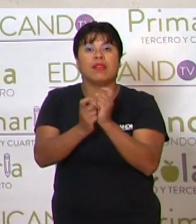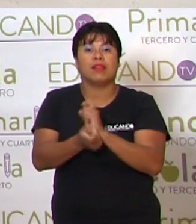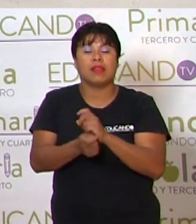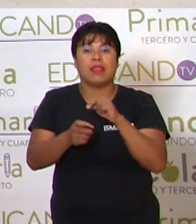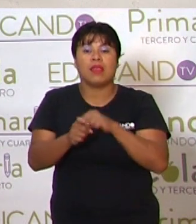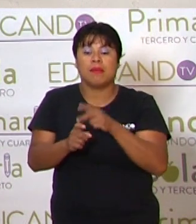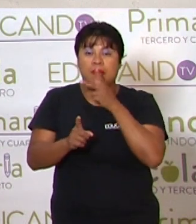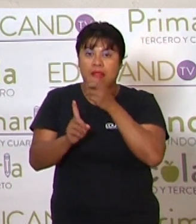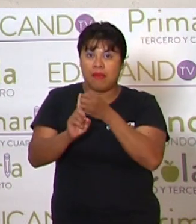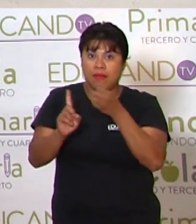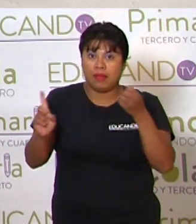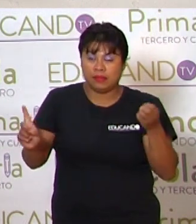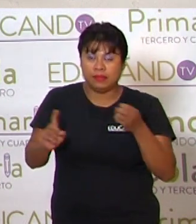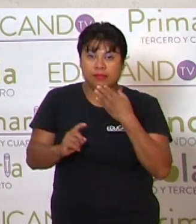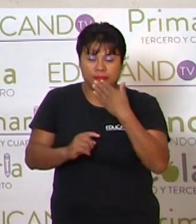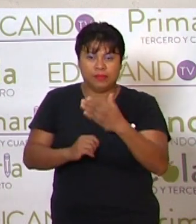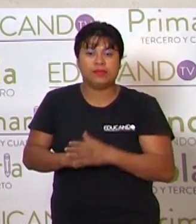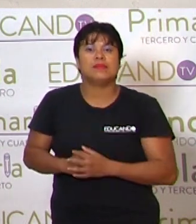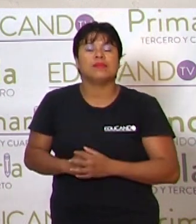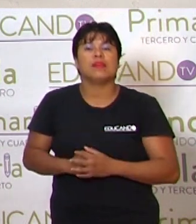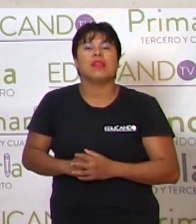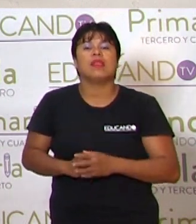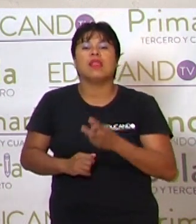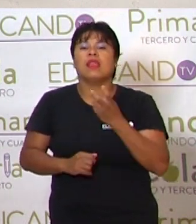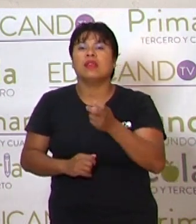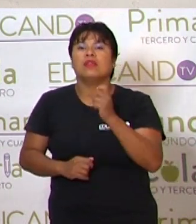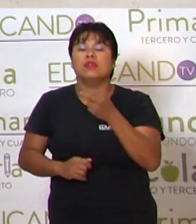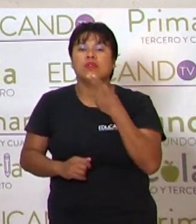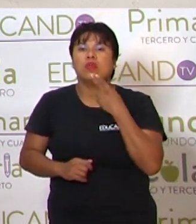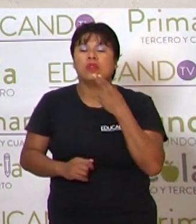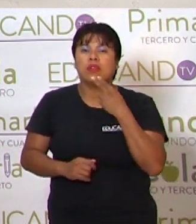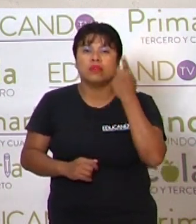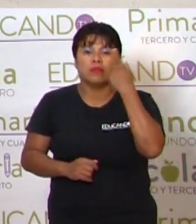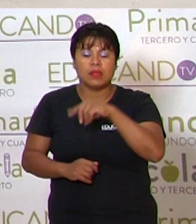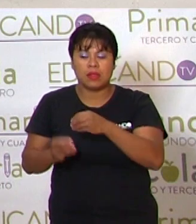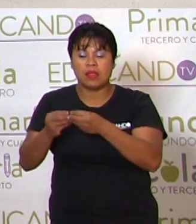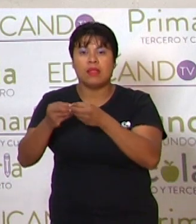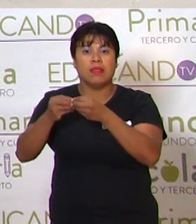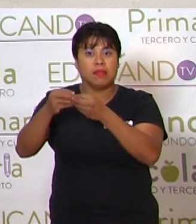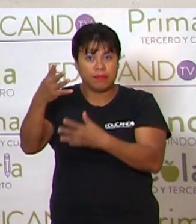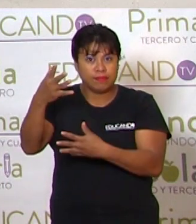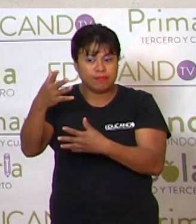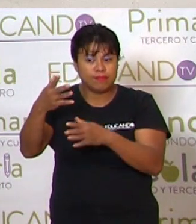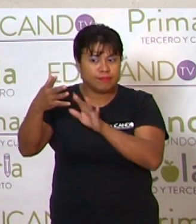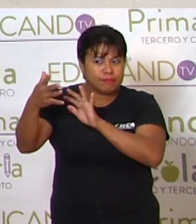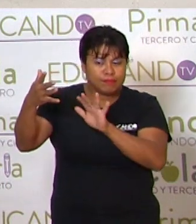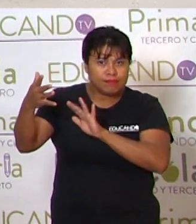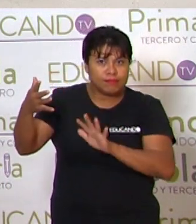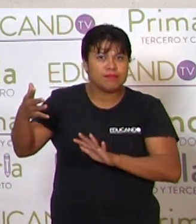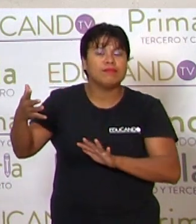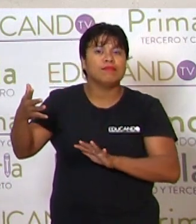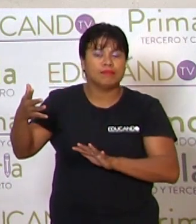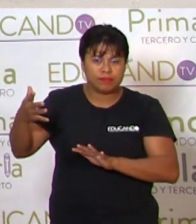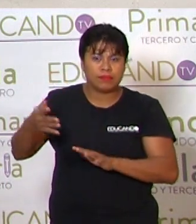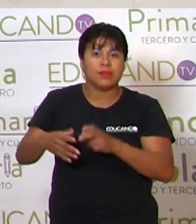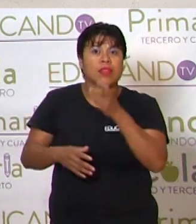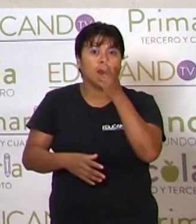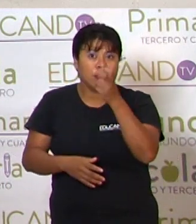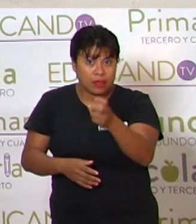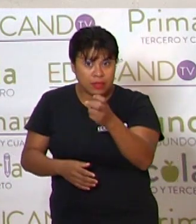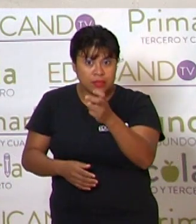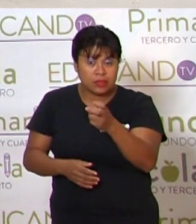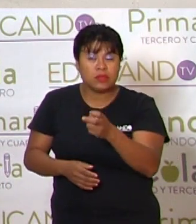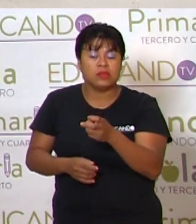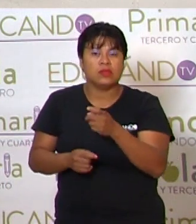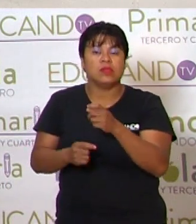convertir en frases, bien, van a ser útiles para describir, bien. Y